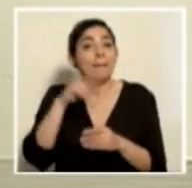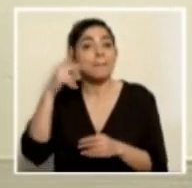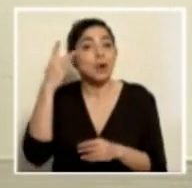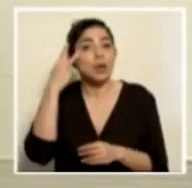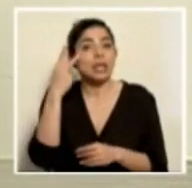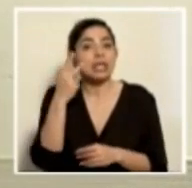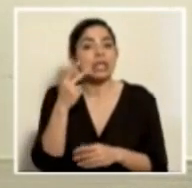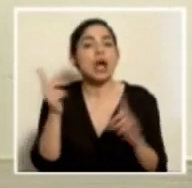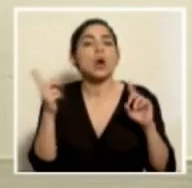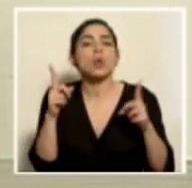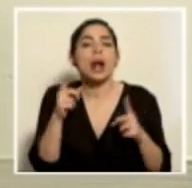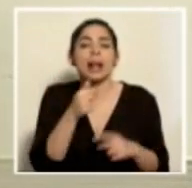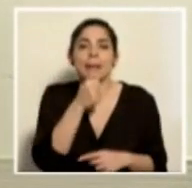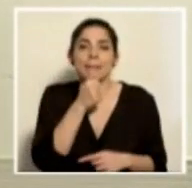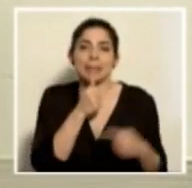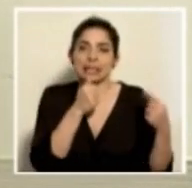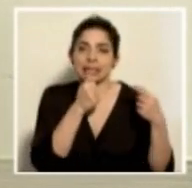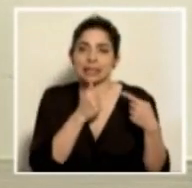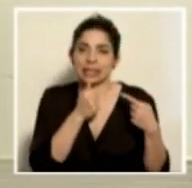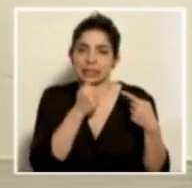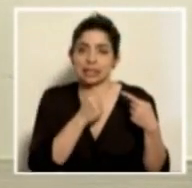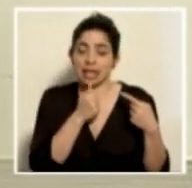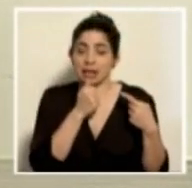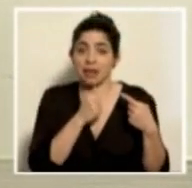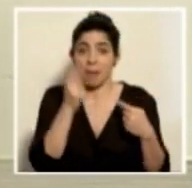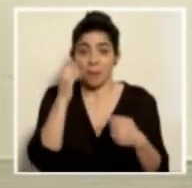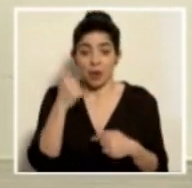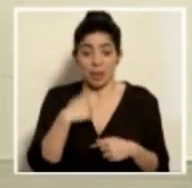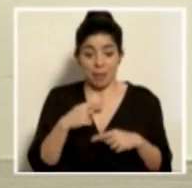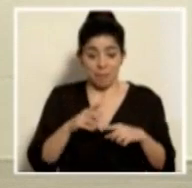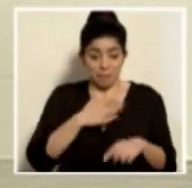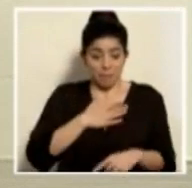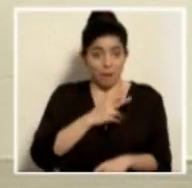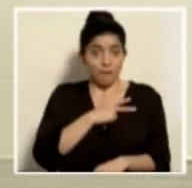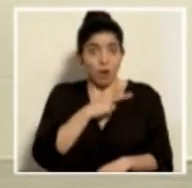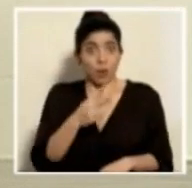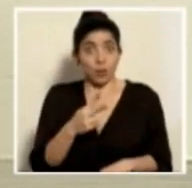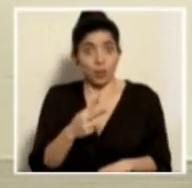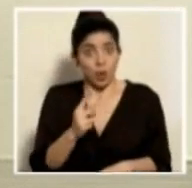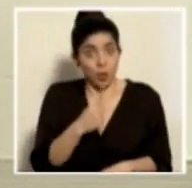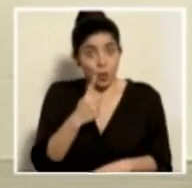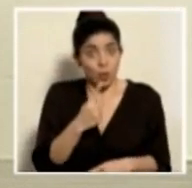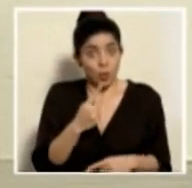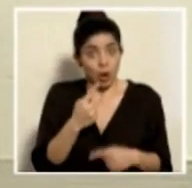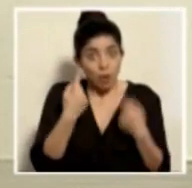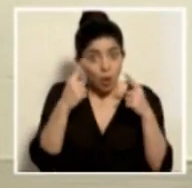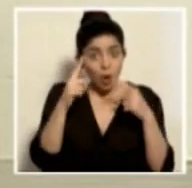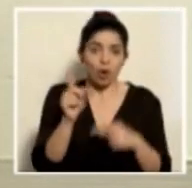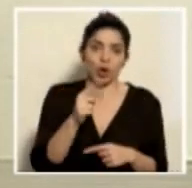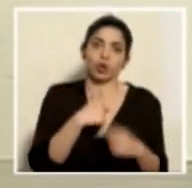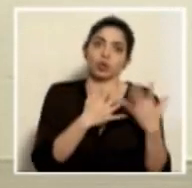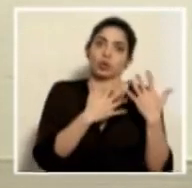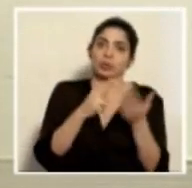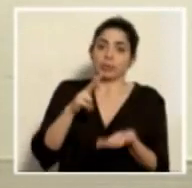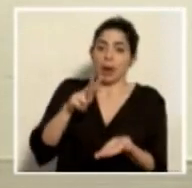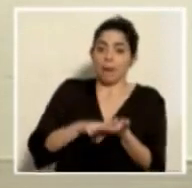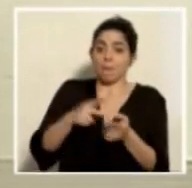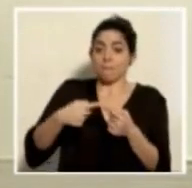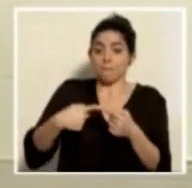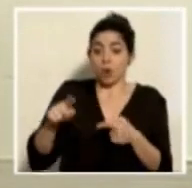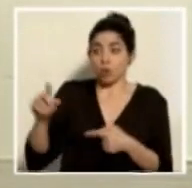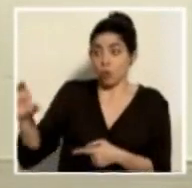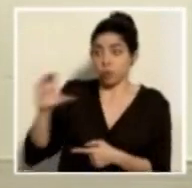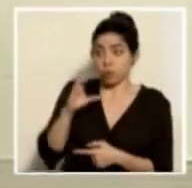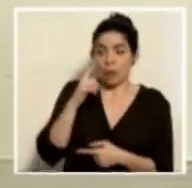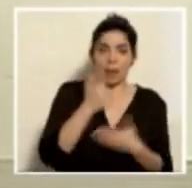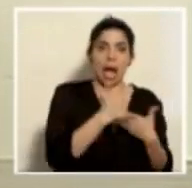paciencia, porque no solo depende de la voluntad de uno. Yo espero que eso se apruebe pronto y podamos ayudar a más personas.